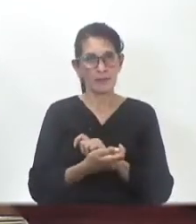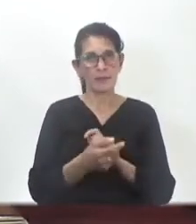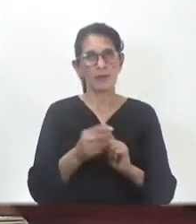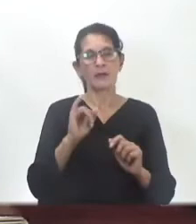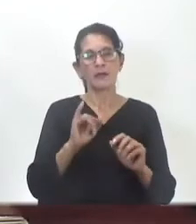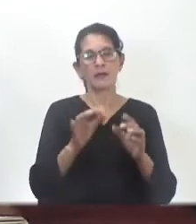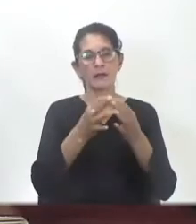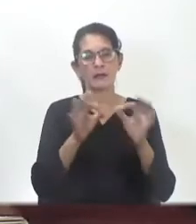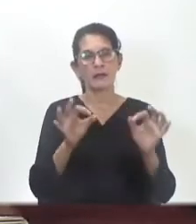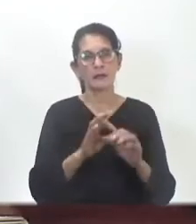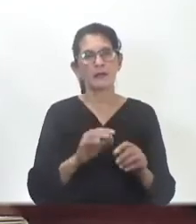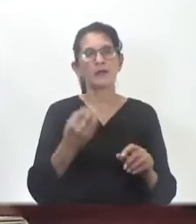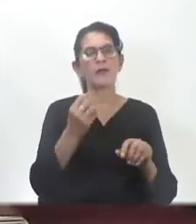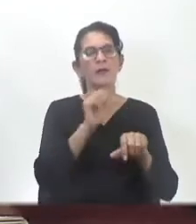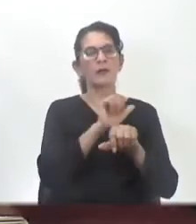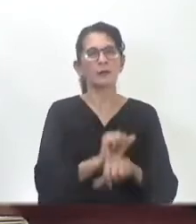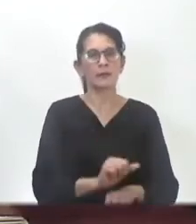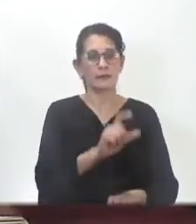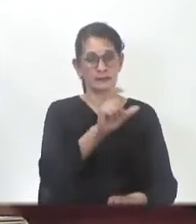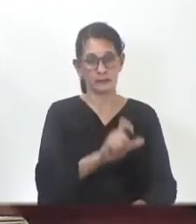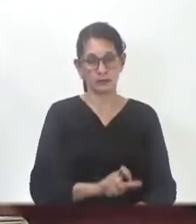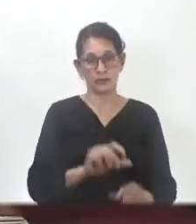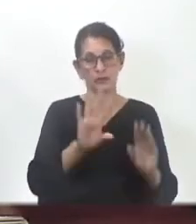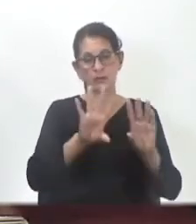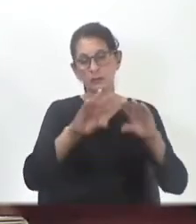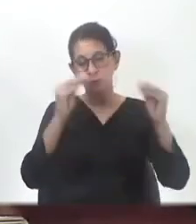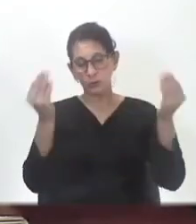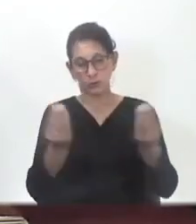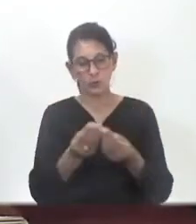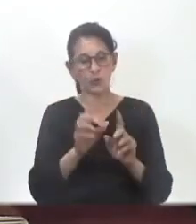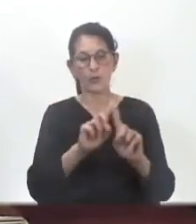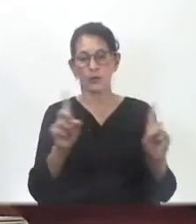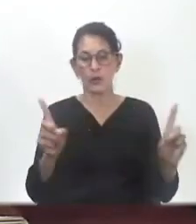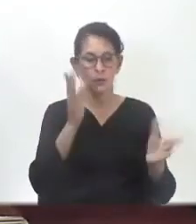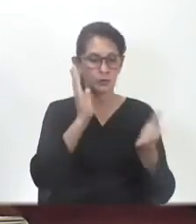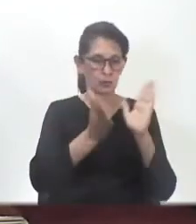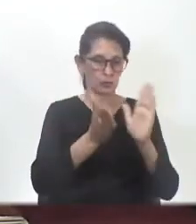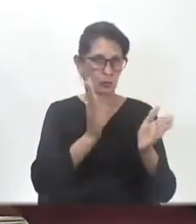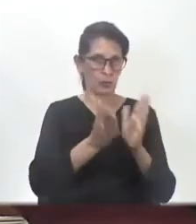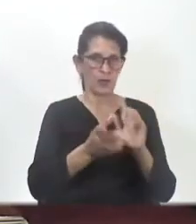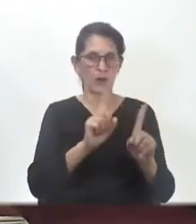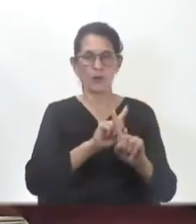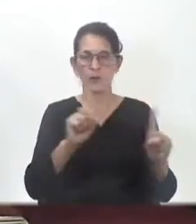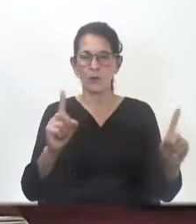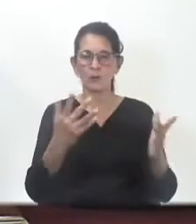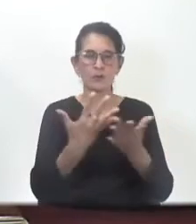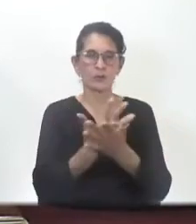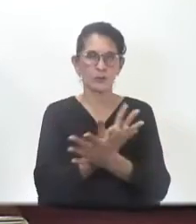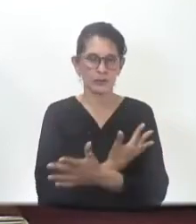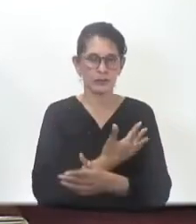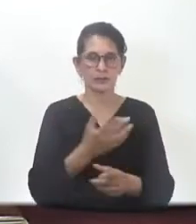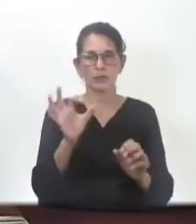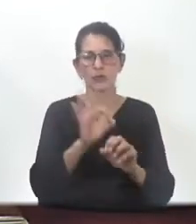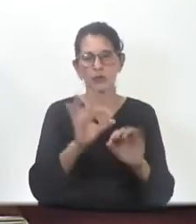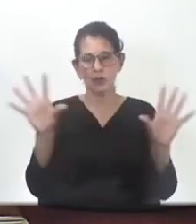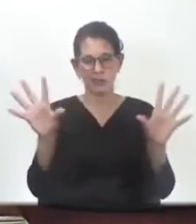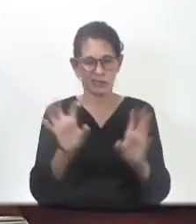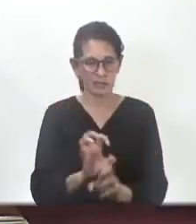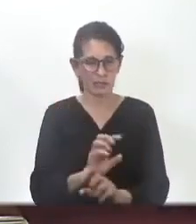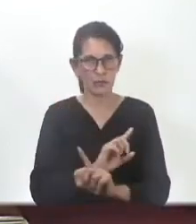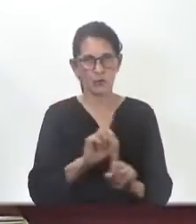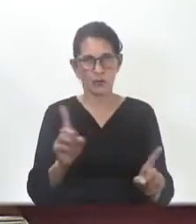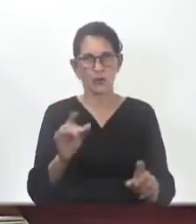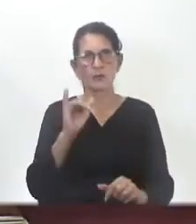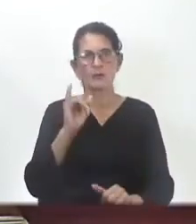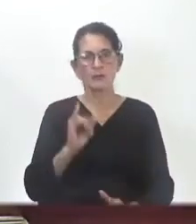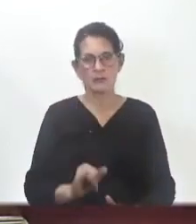readaptación social de los penados. En suma, no a la tortura, no a los tratos crueles, inhumanos o degradantes, sí al trato